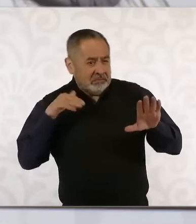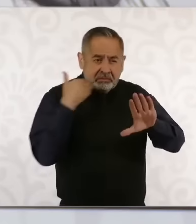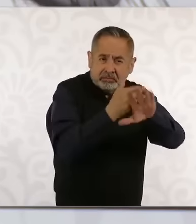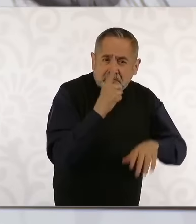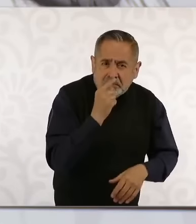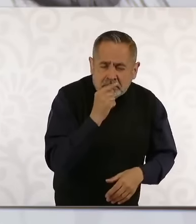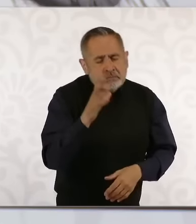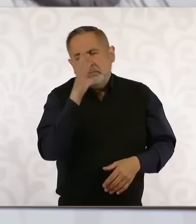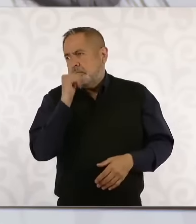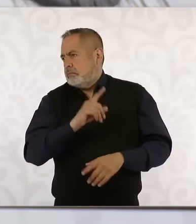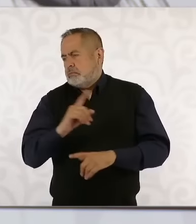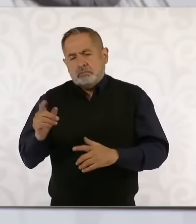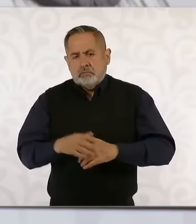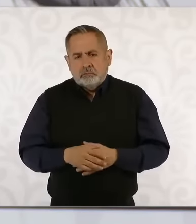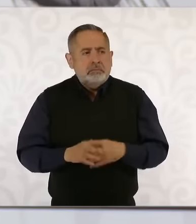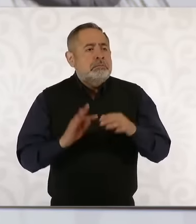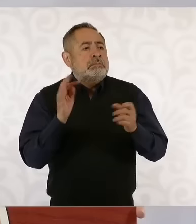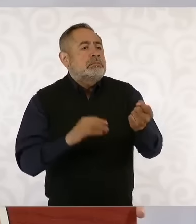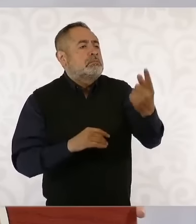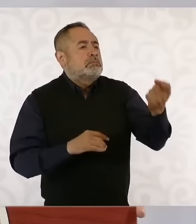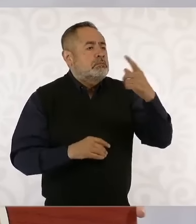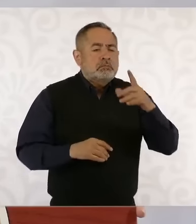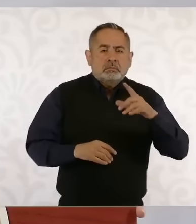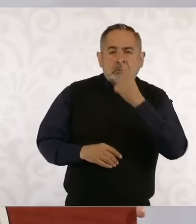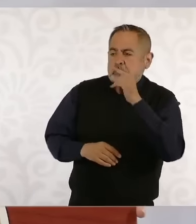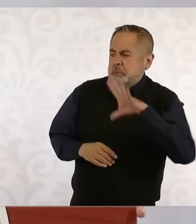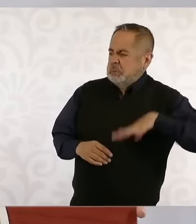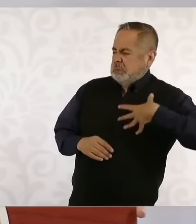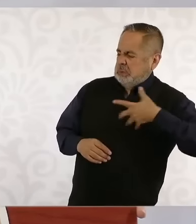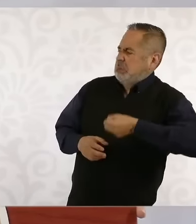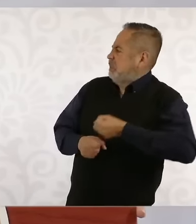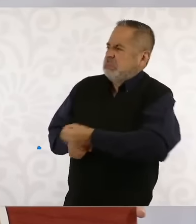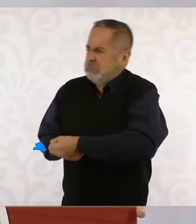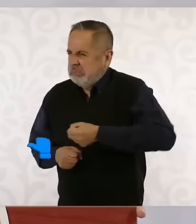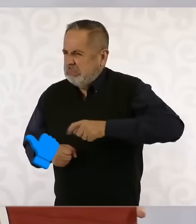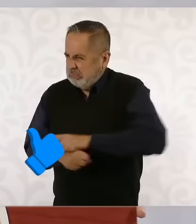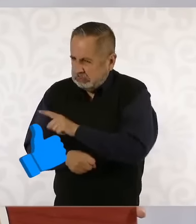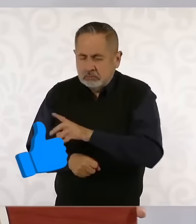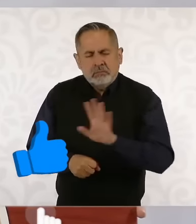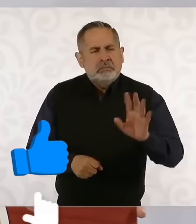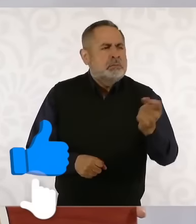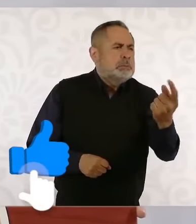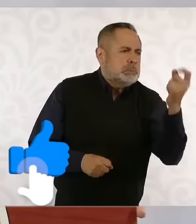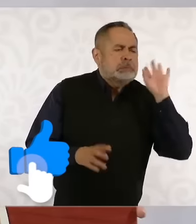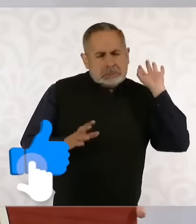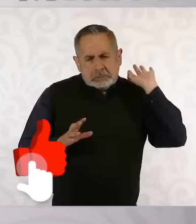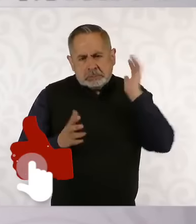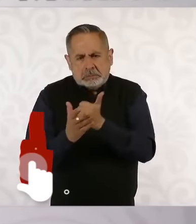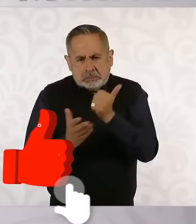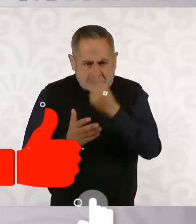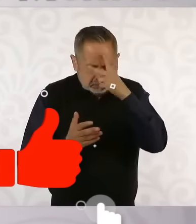Repito, si hay algún abuso de un policía, pues que lo investigue la propia policía de la ciudad. Pero lo que pasó con